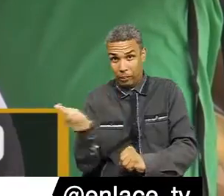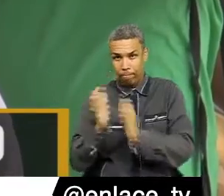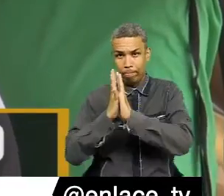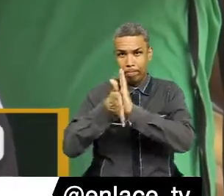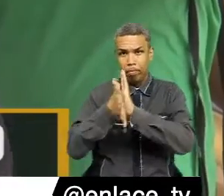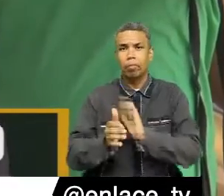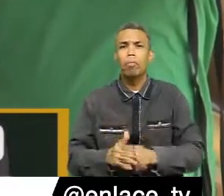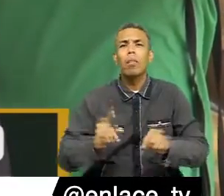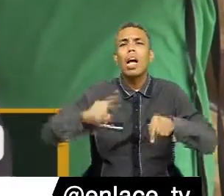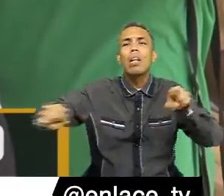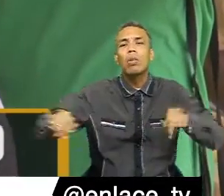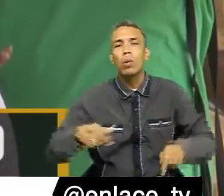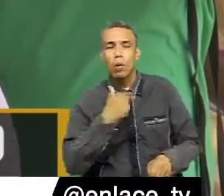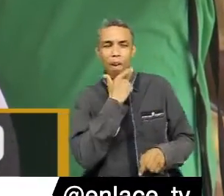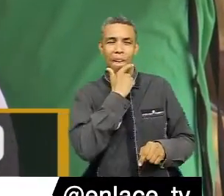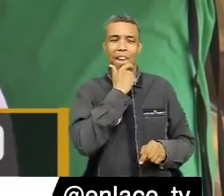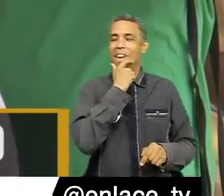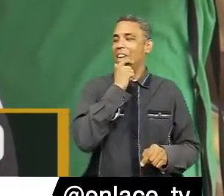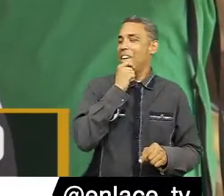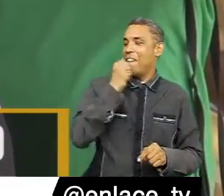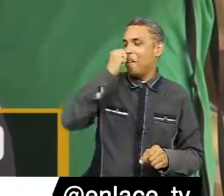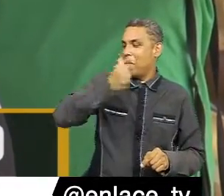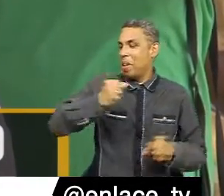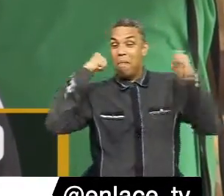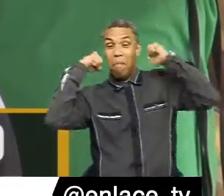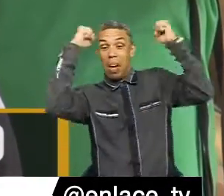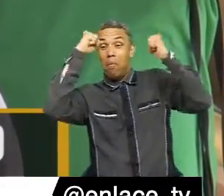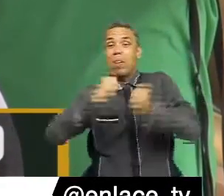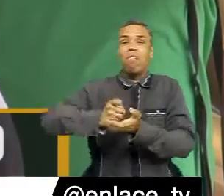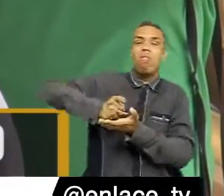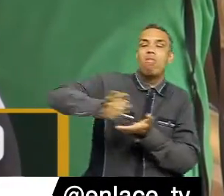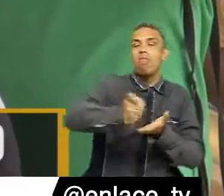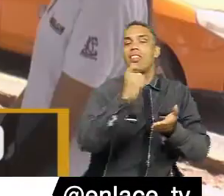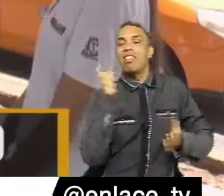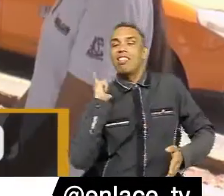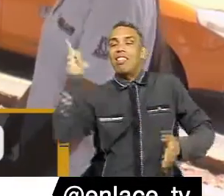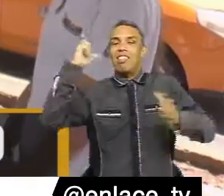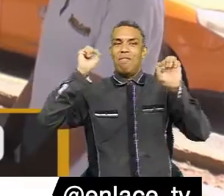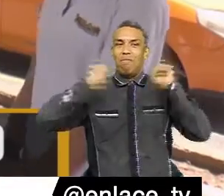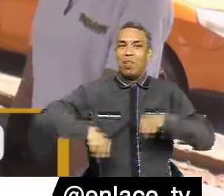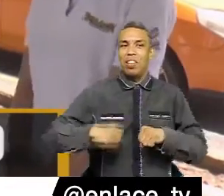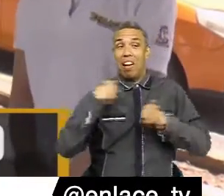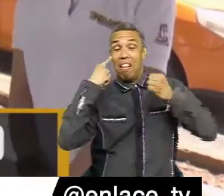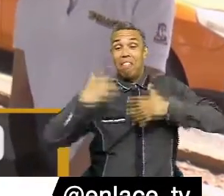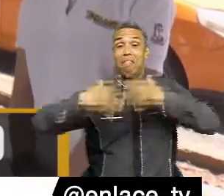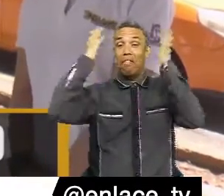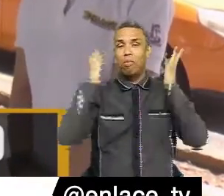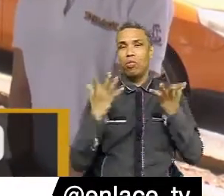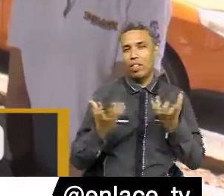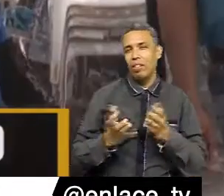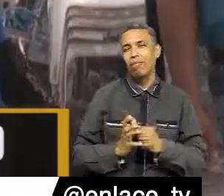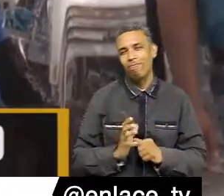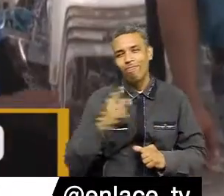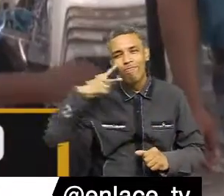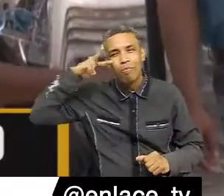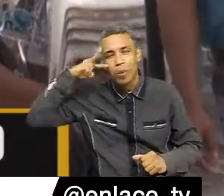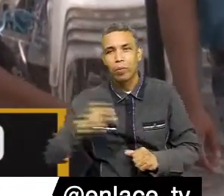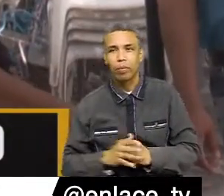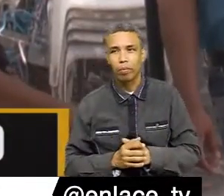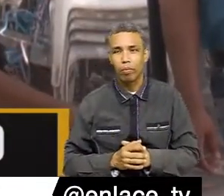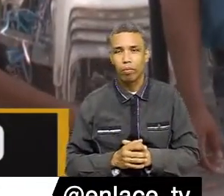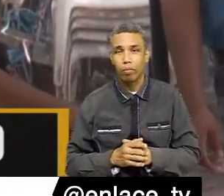pronto protagonismo a costillas del sufrimiento que estamos viviendo nosotros. Agregan que sí es cierto que han venido siendo víctimas de